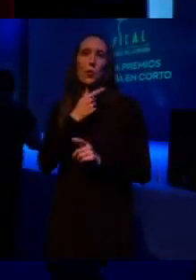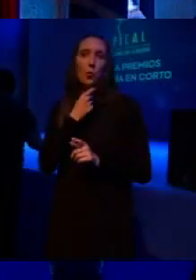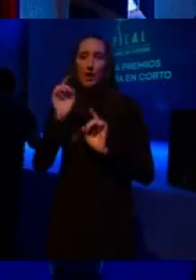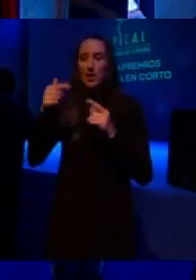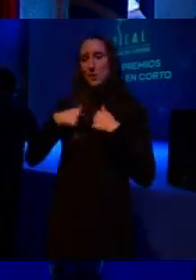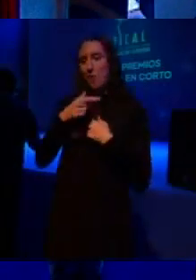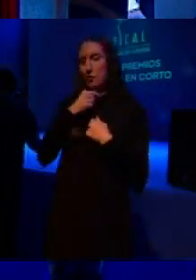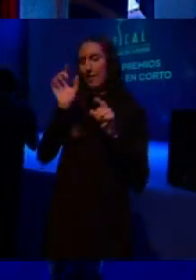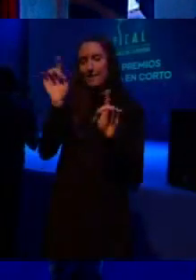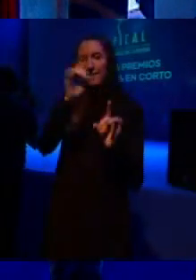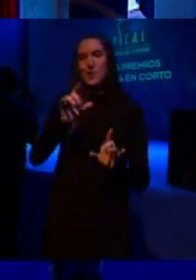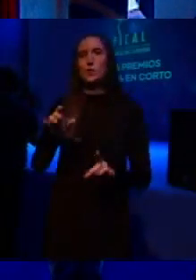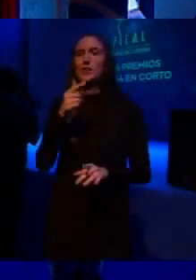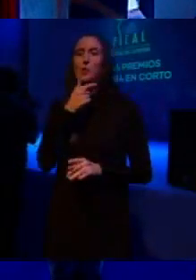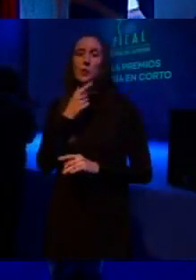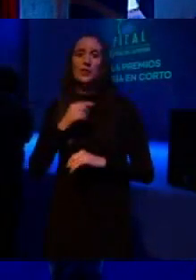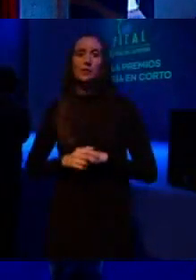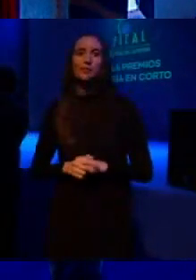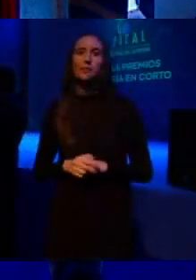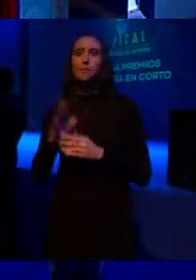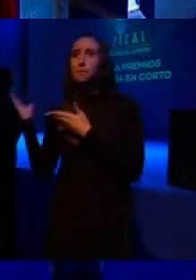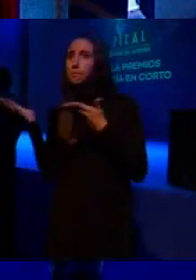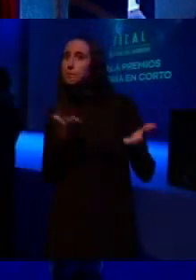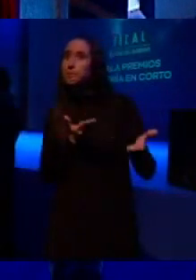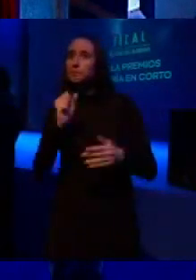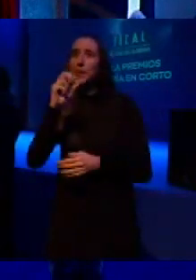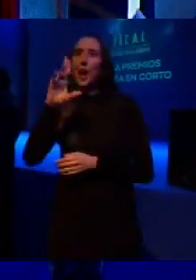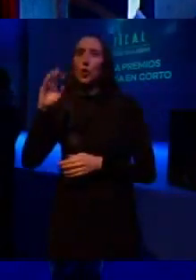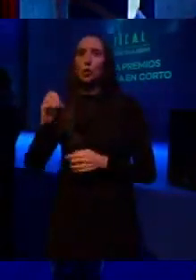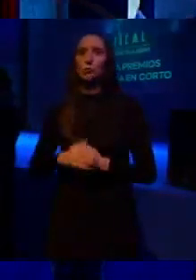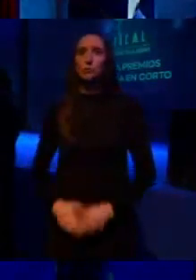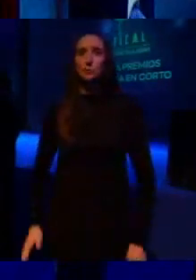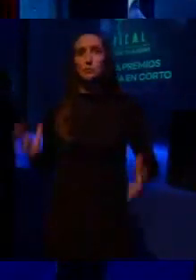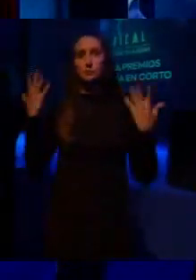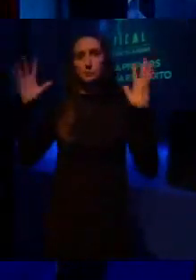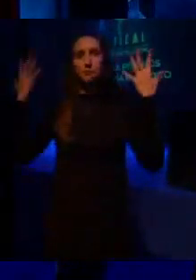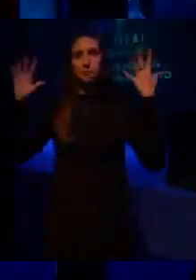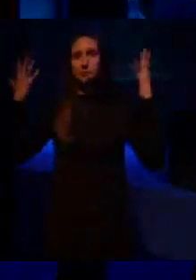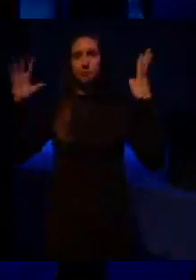nosotros nos ha cautivado este temazo. Con todos vosotros, Arco.